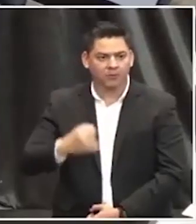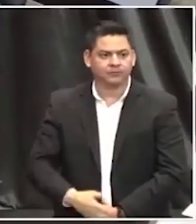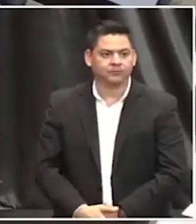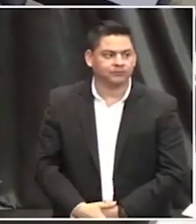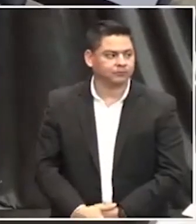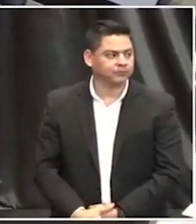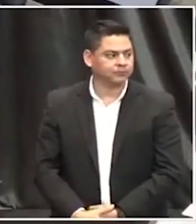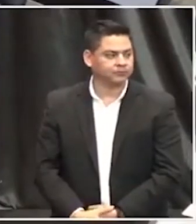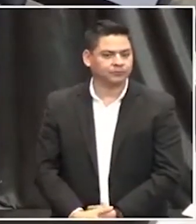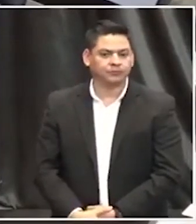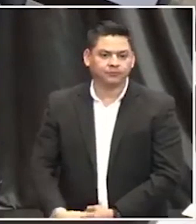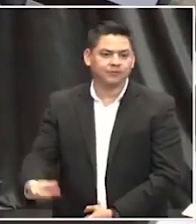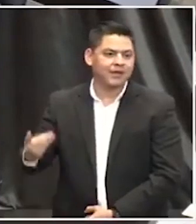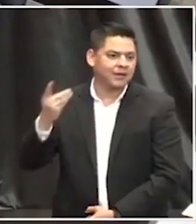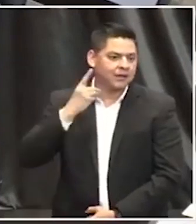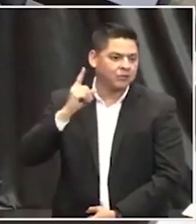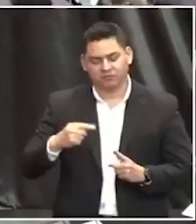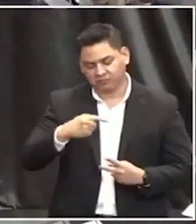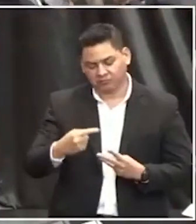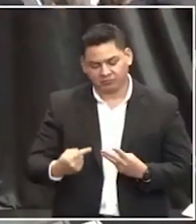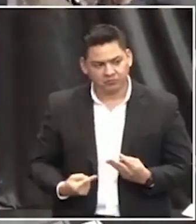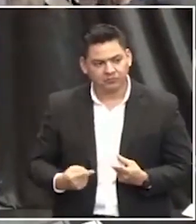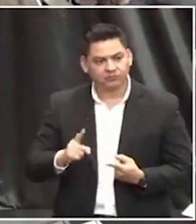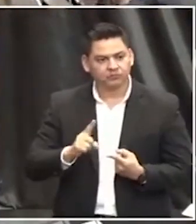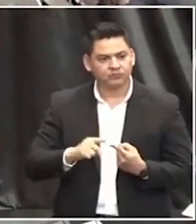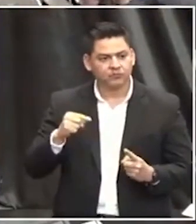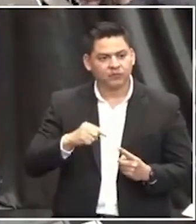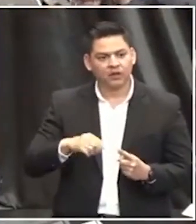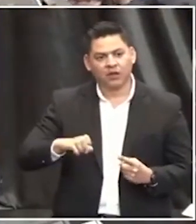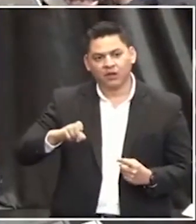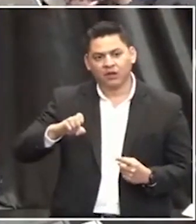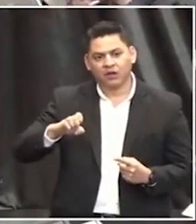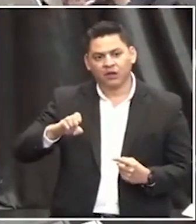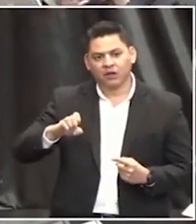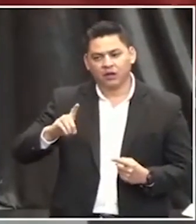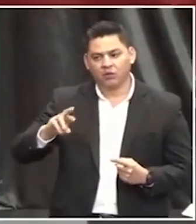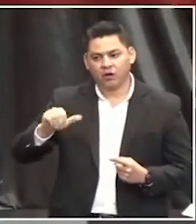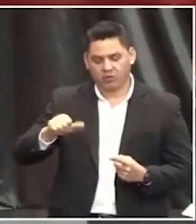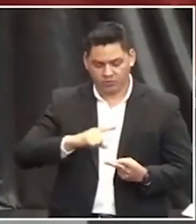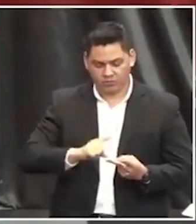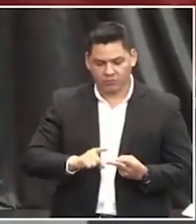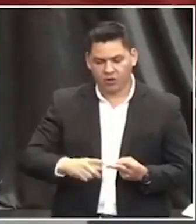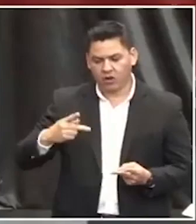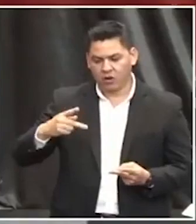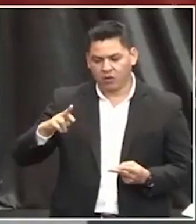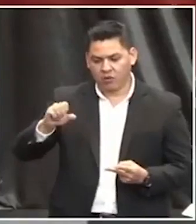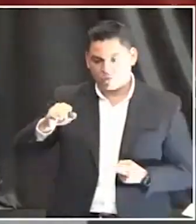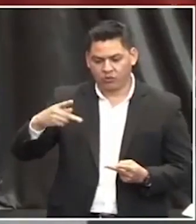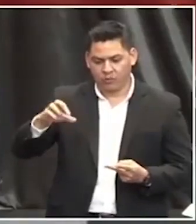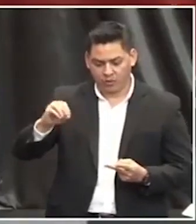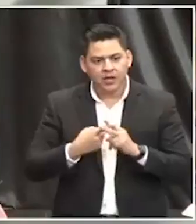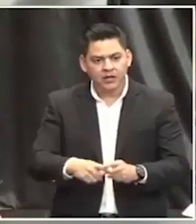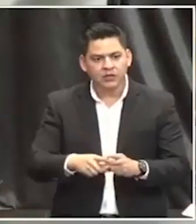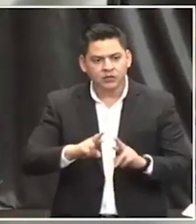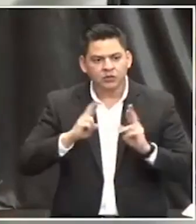fue aprobada en la sesión ordinaria del congreso del estado a la par de un exhorto Al titular de la secretaría de salud en el estado